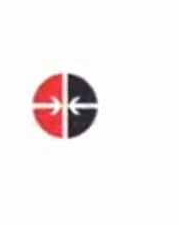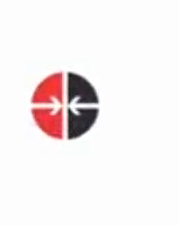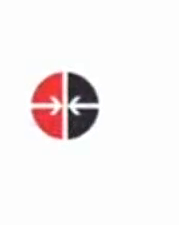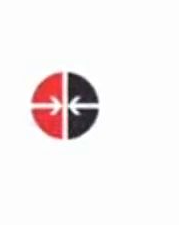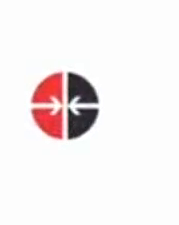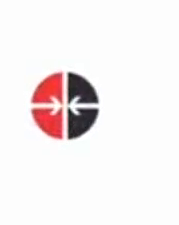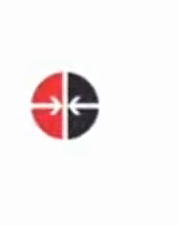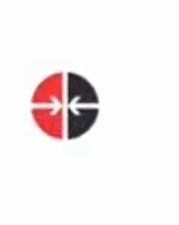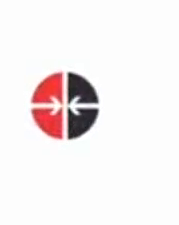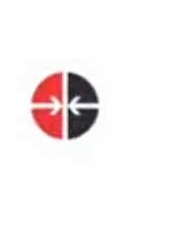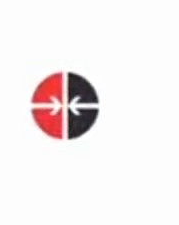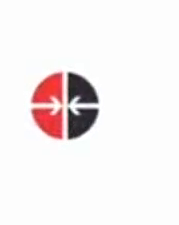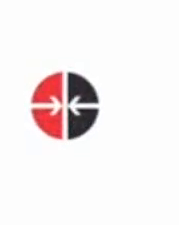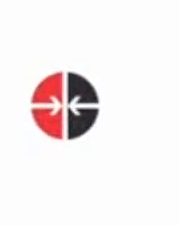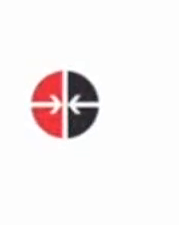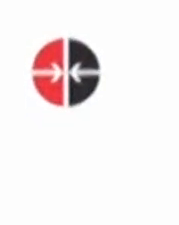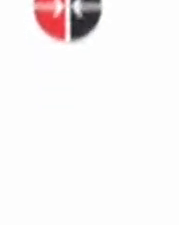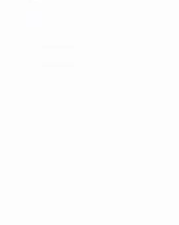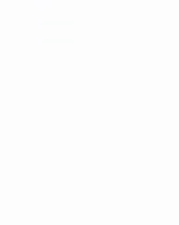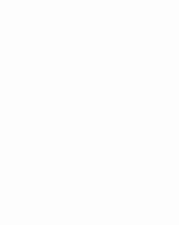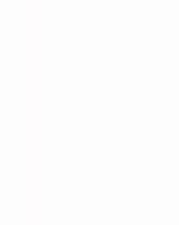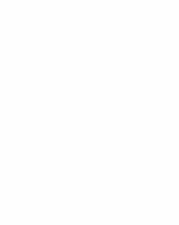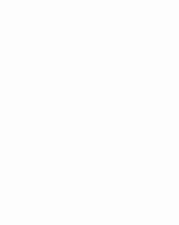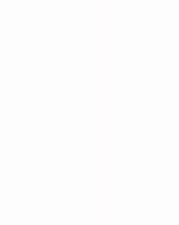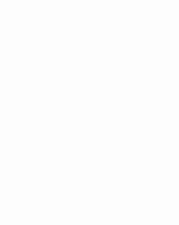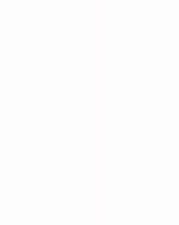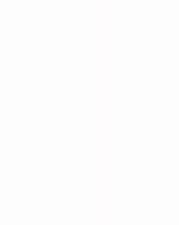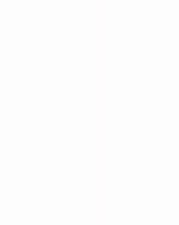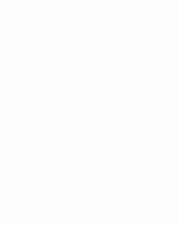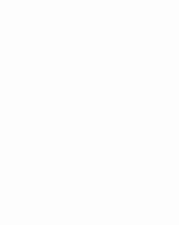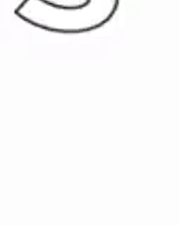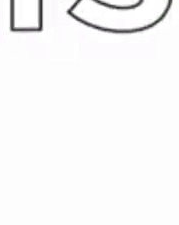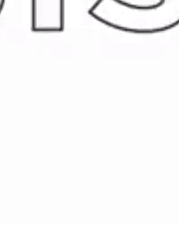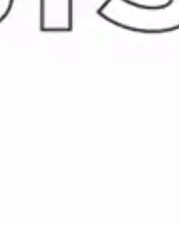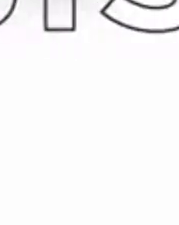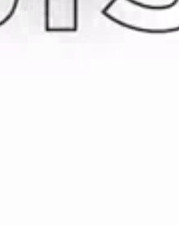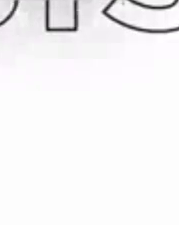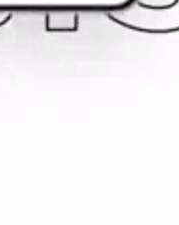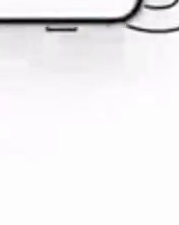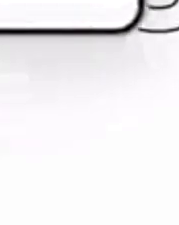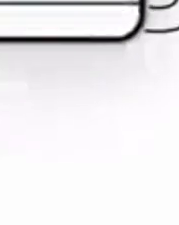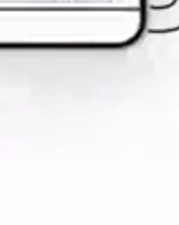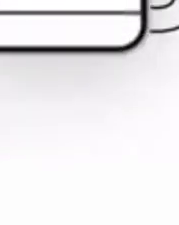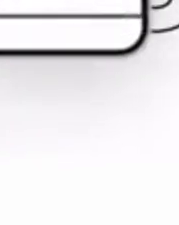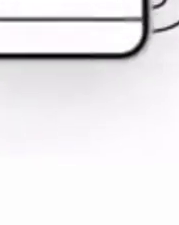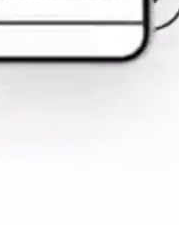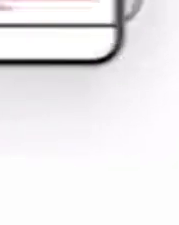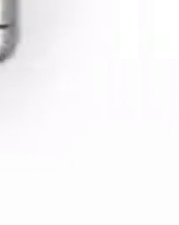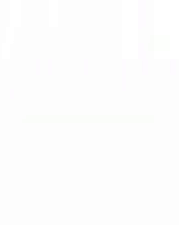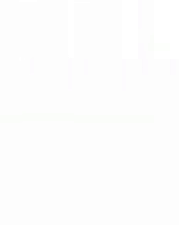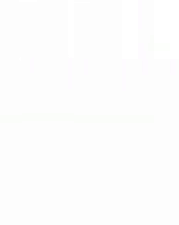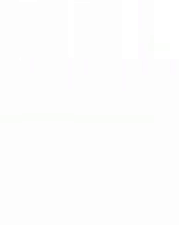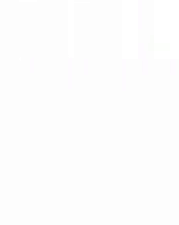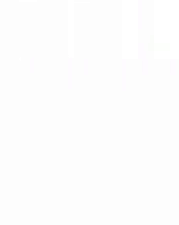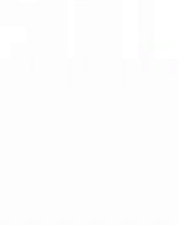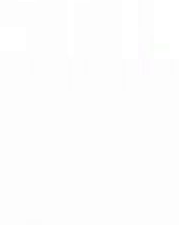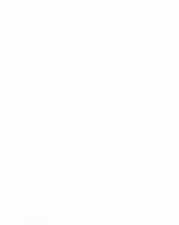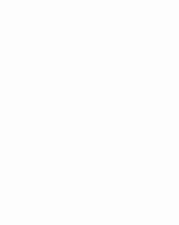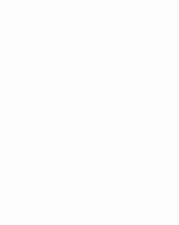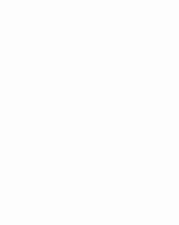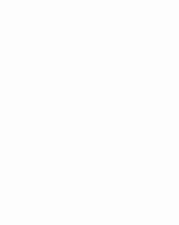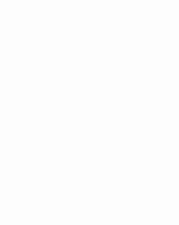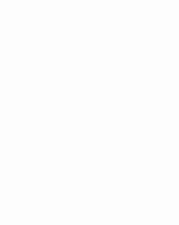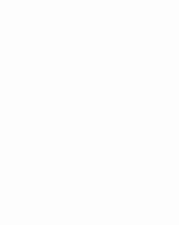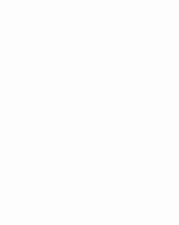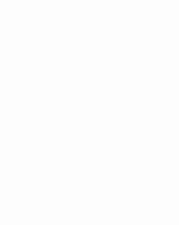al alcance de un clic o en la pantalla de tu móvil las noticias de cuba y el mundo el análisis a profundidad de los acontecimientos la